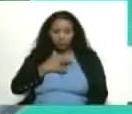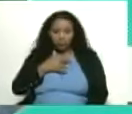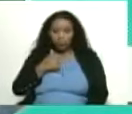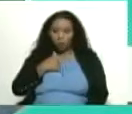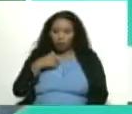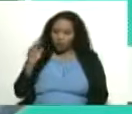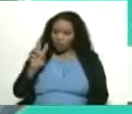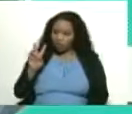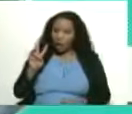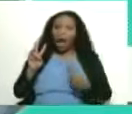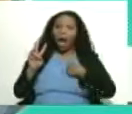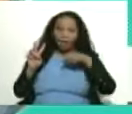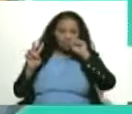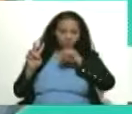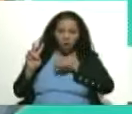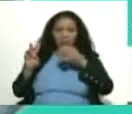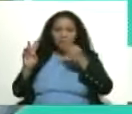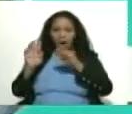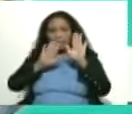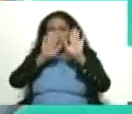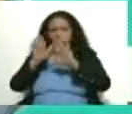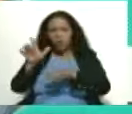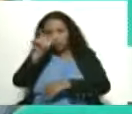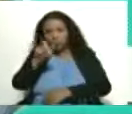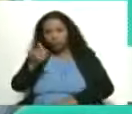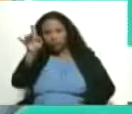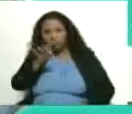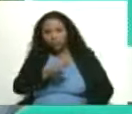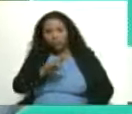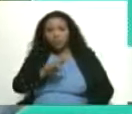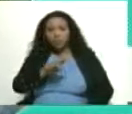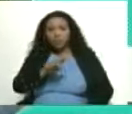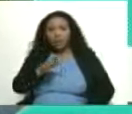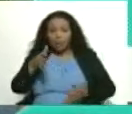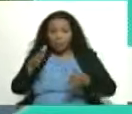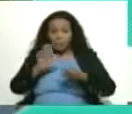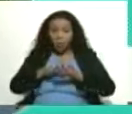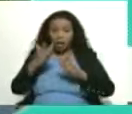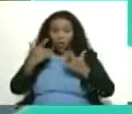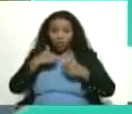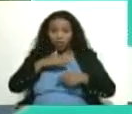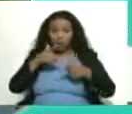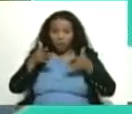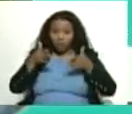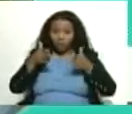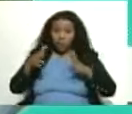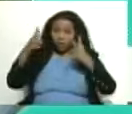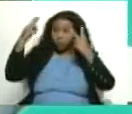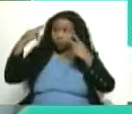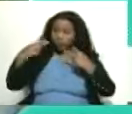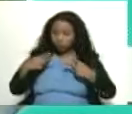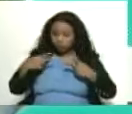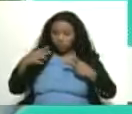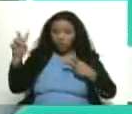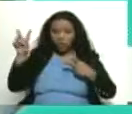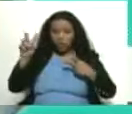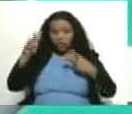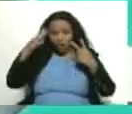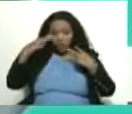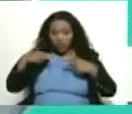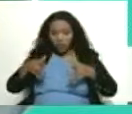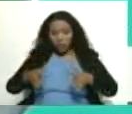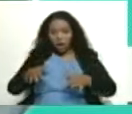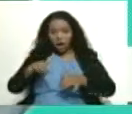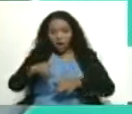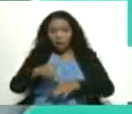y venezolanos, la dignidad que tenemos de haber nacido acá, en la tierra donde nació Bolívar, el libertador de toda América. Y